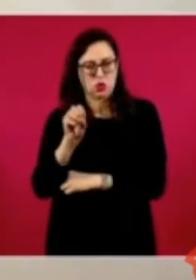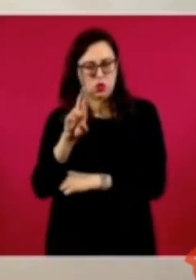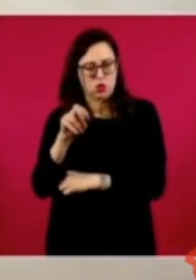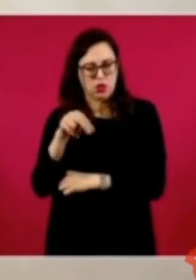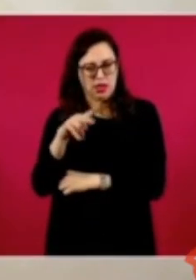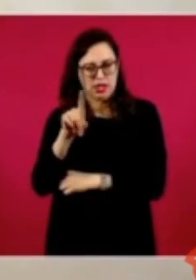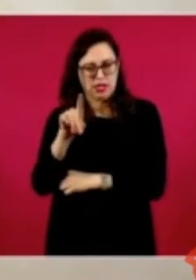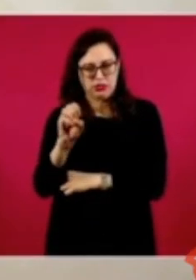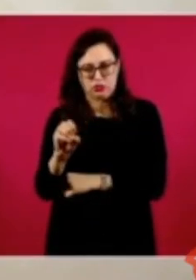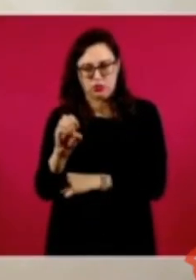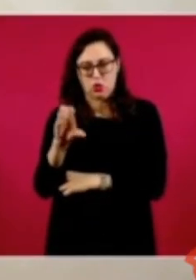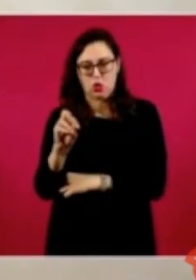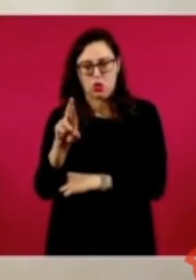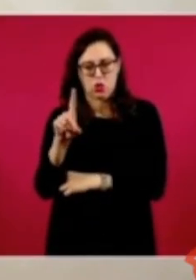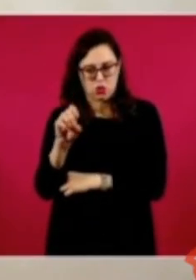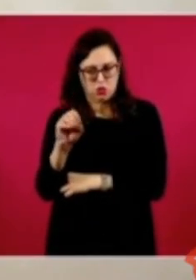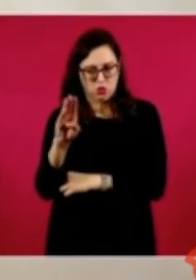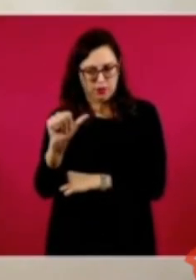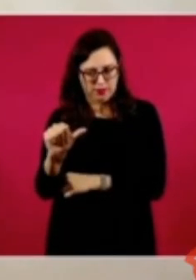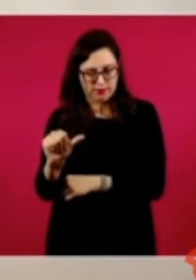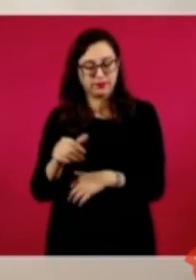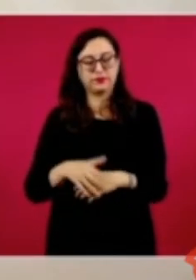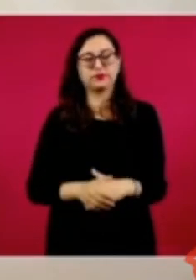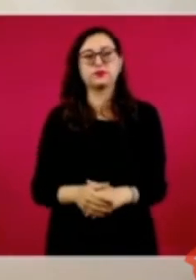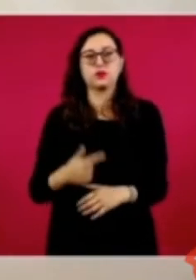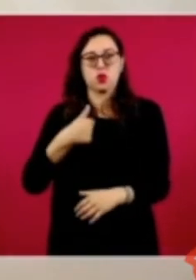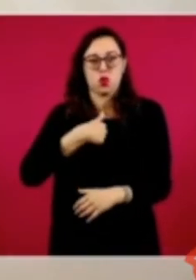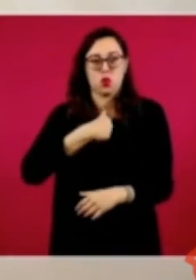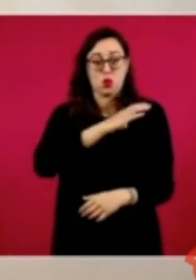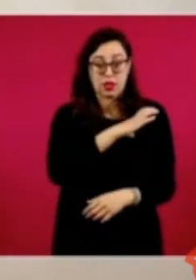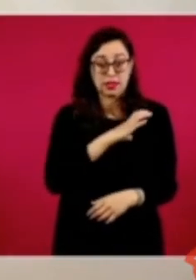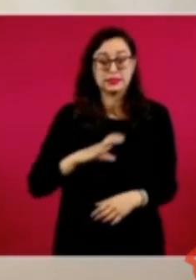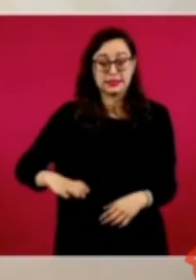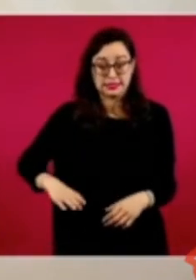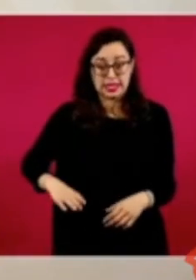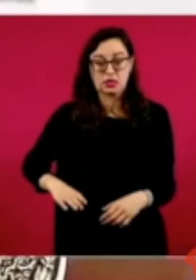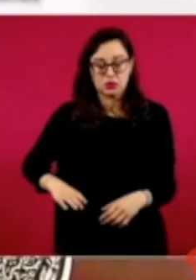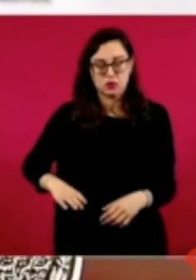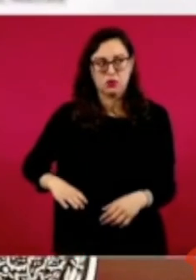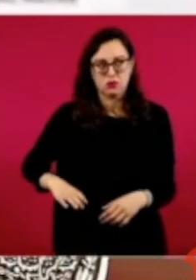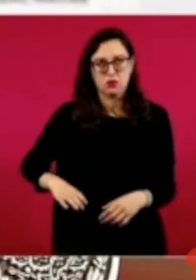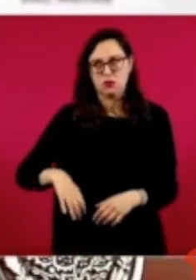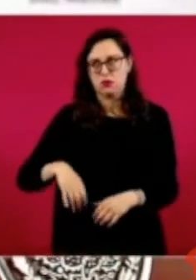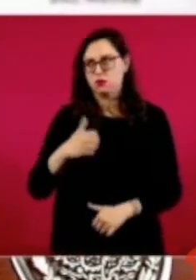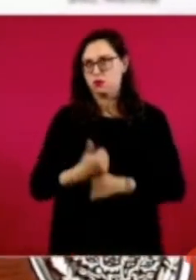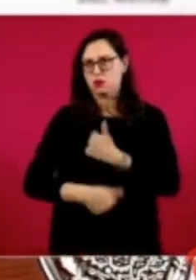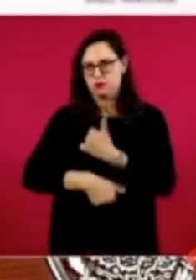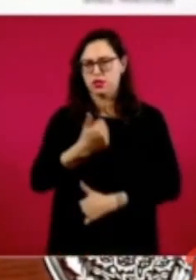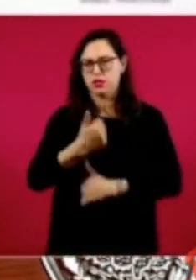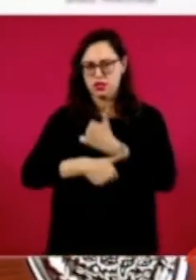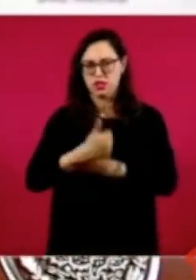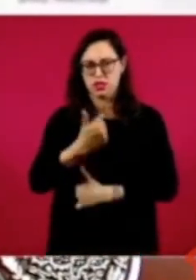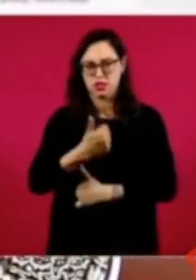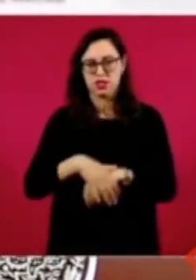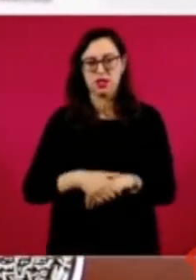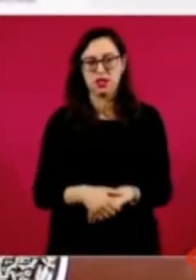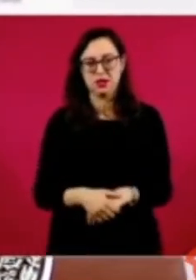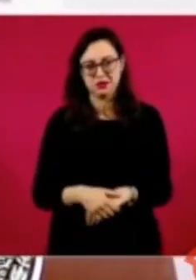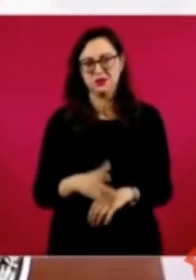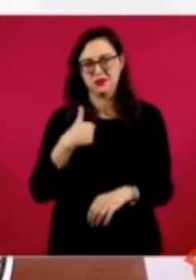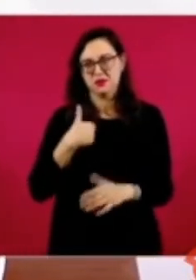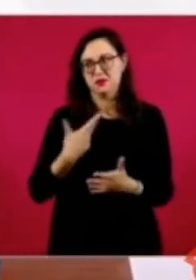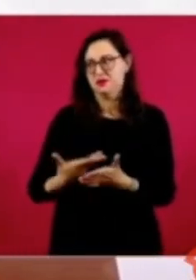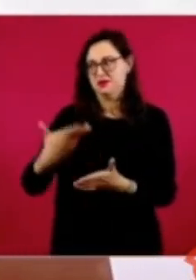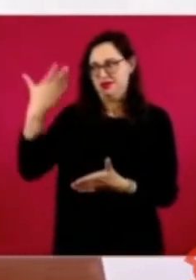estaba yo de opositor, de candidato o precandidato. Ya ven que fui algún tiempo,